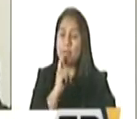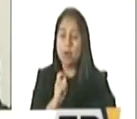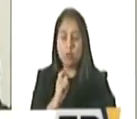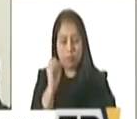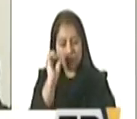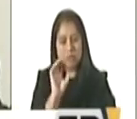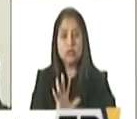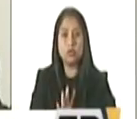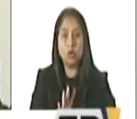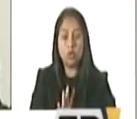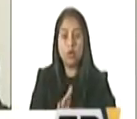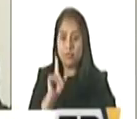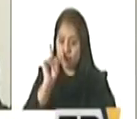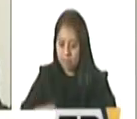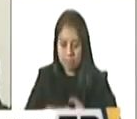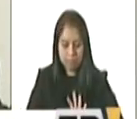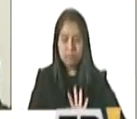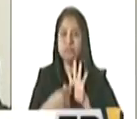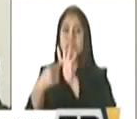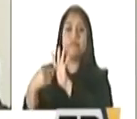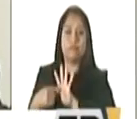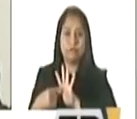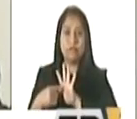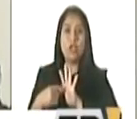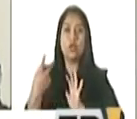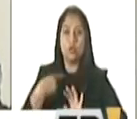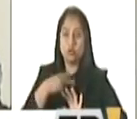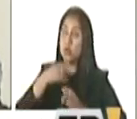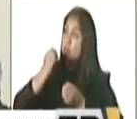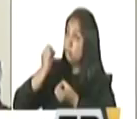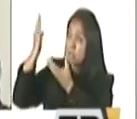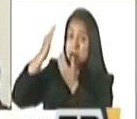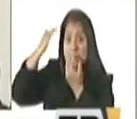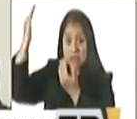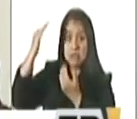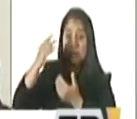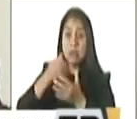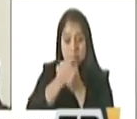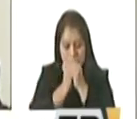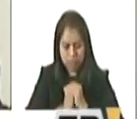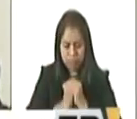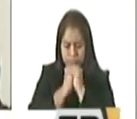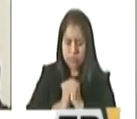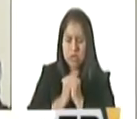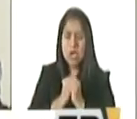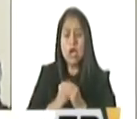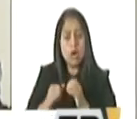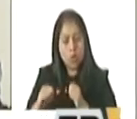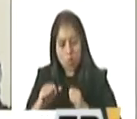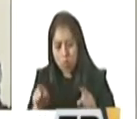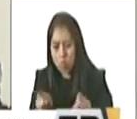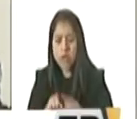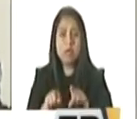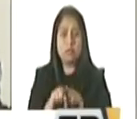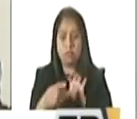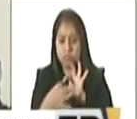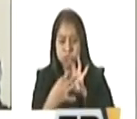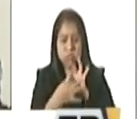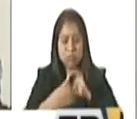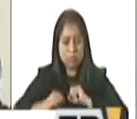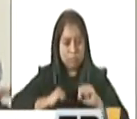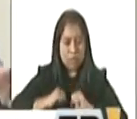bendición la debemos de demostrar nosotros de vuelta a Dios, uniéndonos y trabajando, apoyando al más